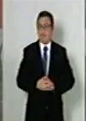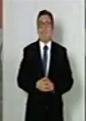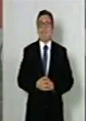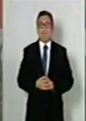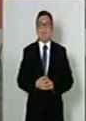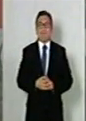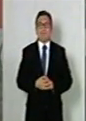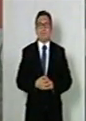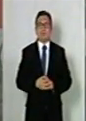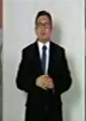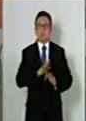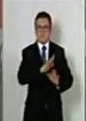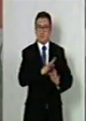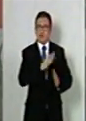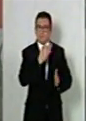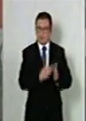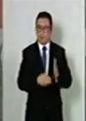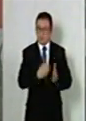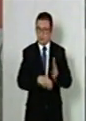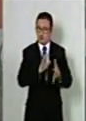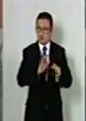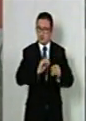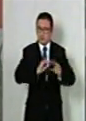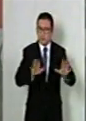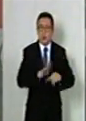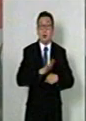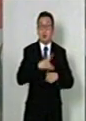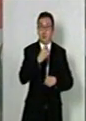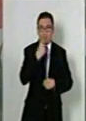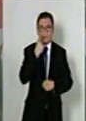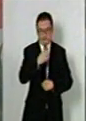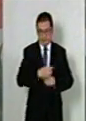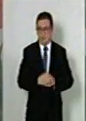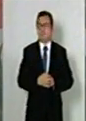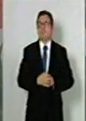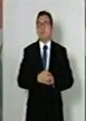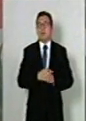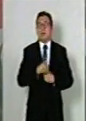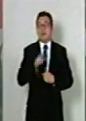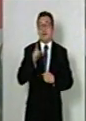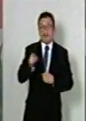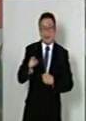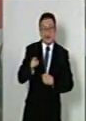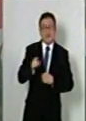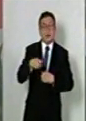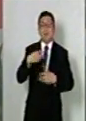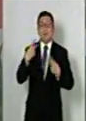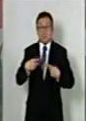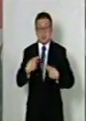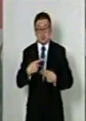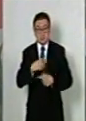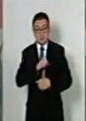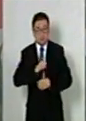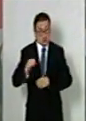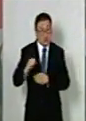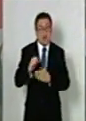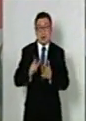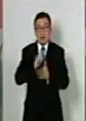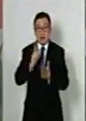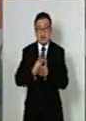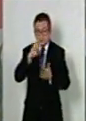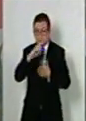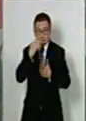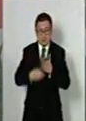tiene una precisión técnica. Los delincuentes cometen delitos, las autoridades violan